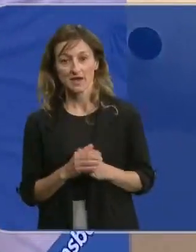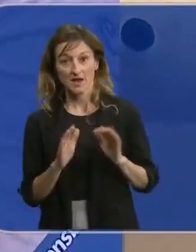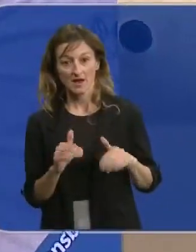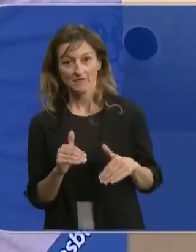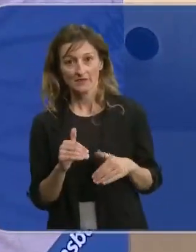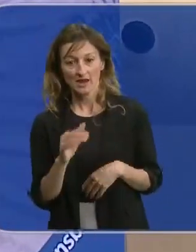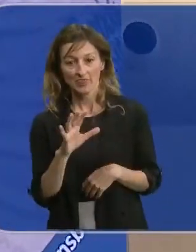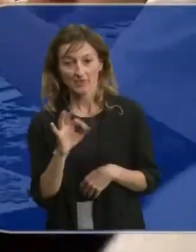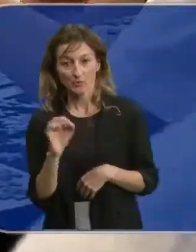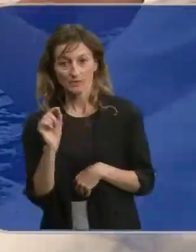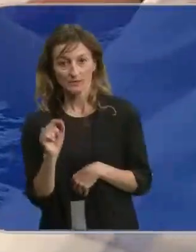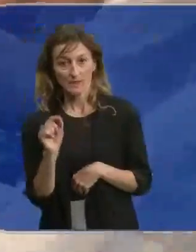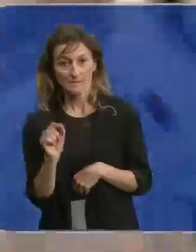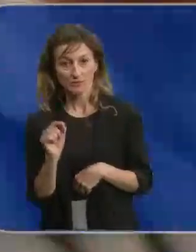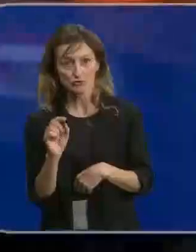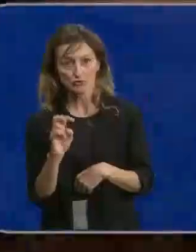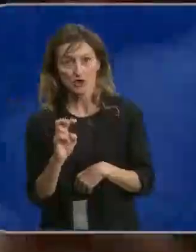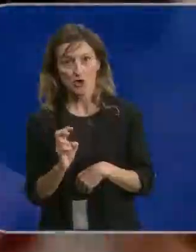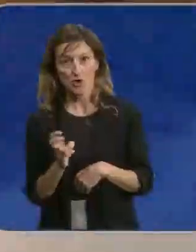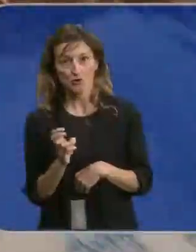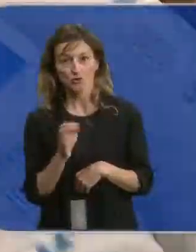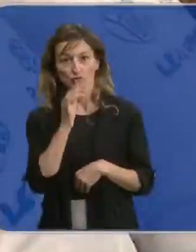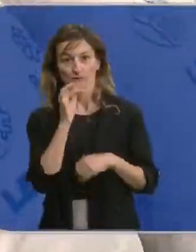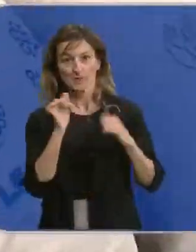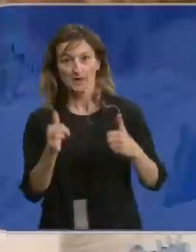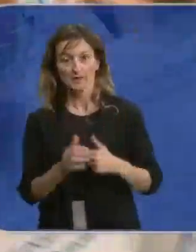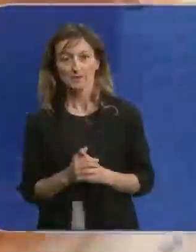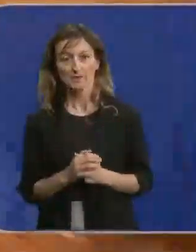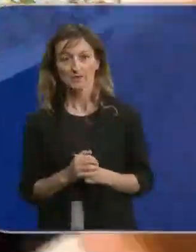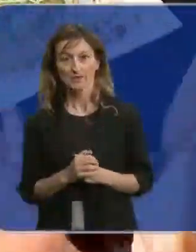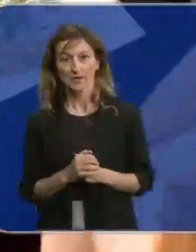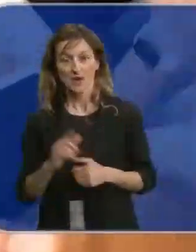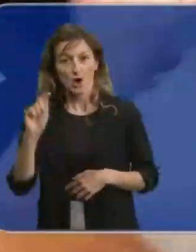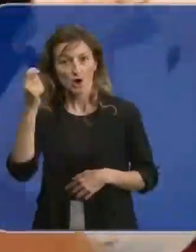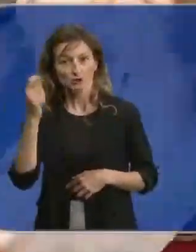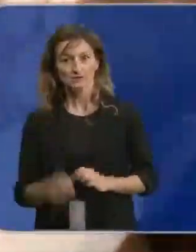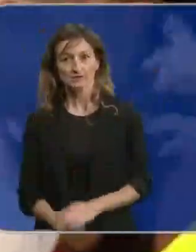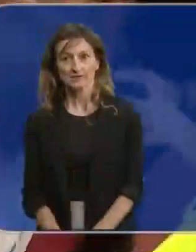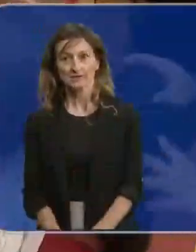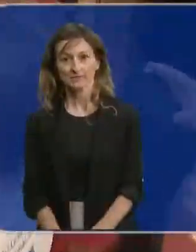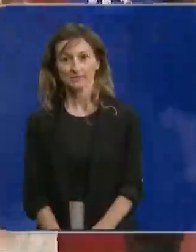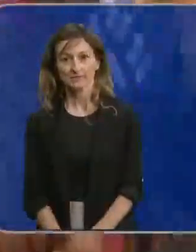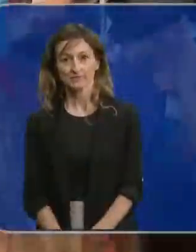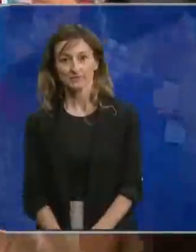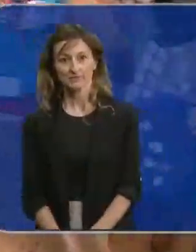antes de llegar a los 50 minutos cuando otros aún están casi empezando lo consig